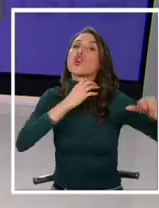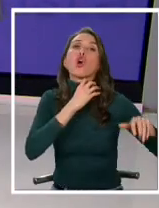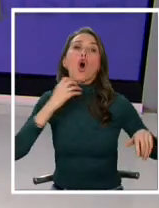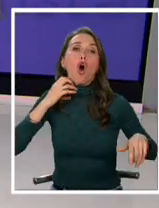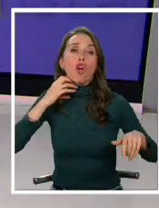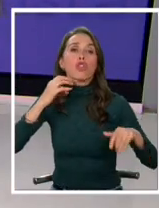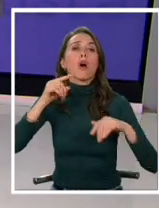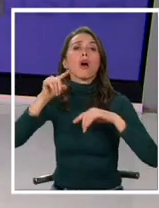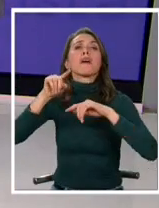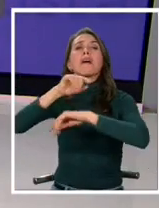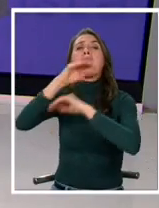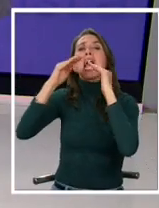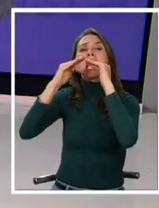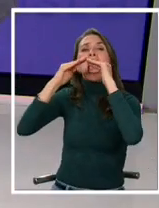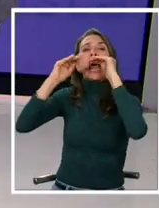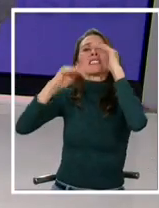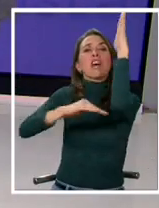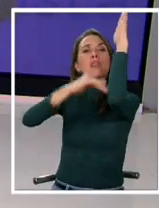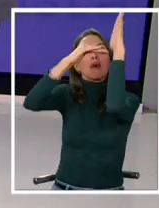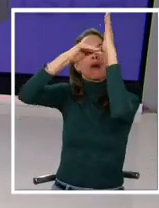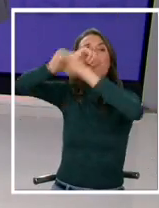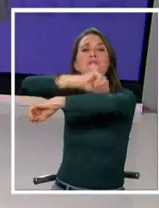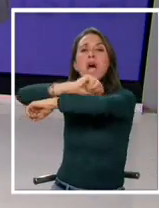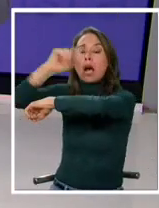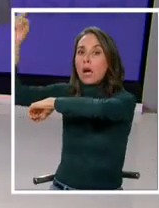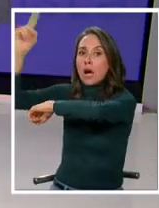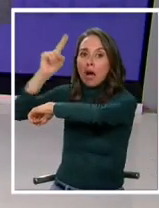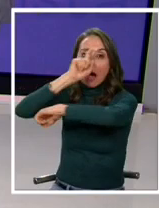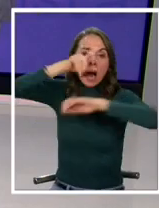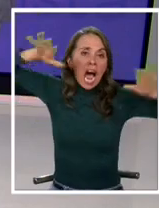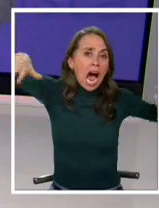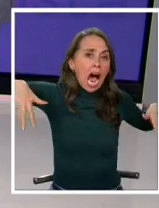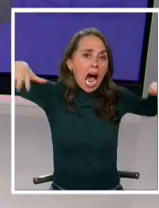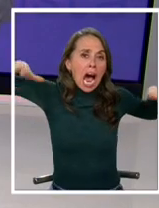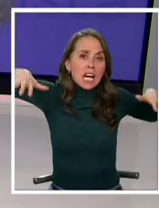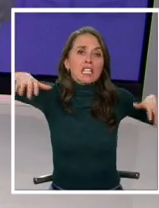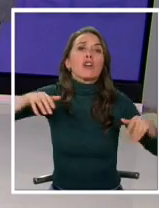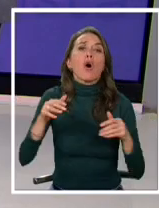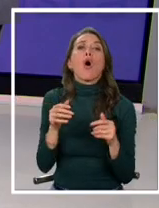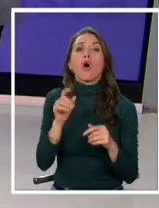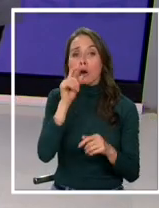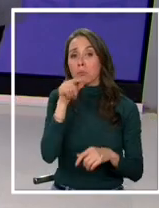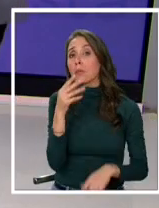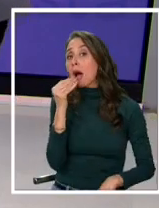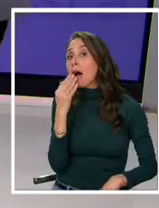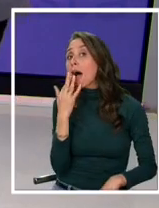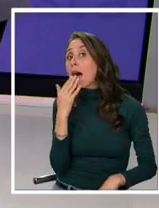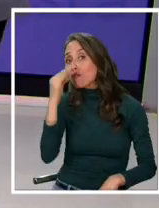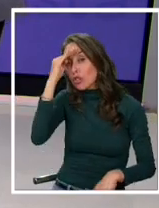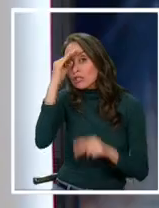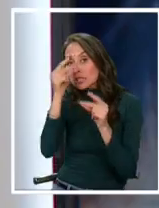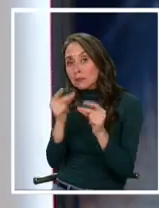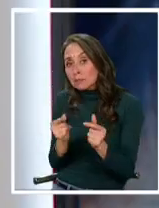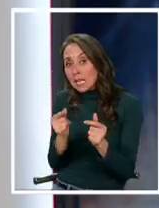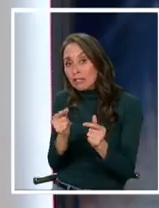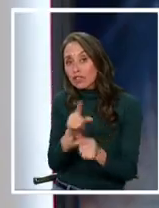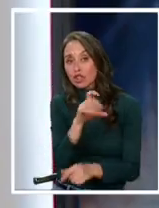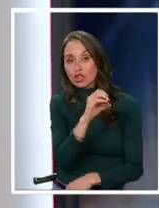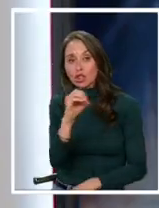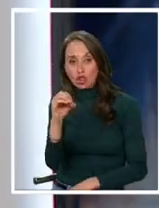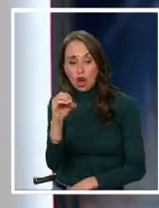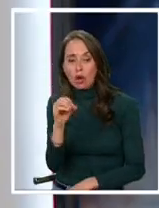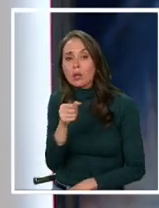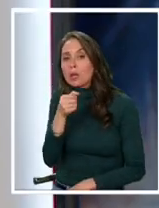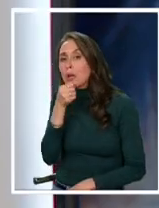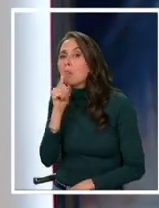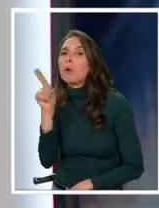en Balcones de casas eh águilas o aguiluchos en algunos patios conversamos con una especialista del zoológico Metropolitano para saber qué hacemos si nos encontramos con